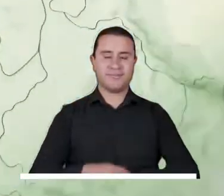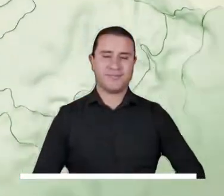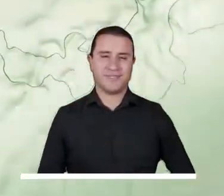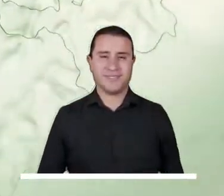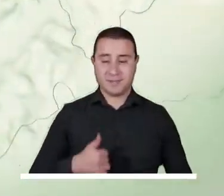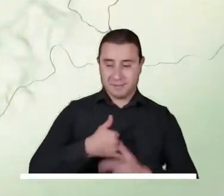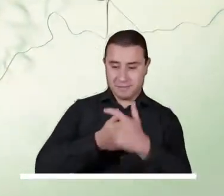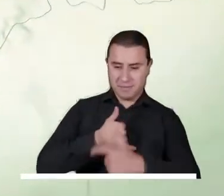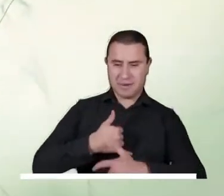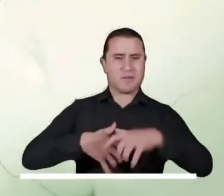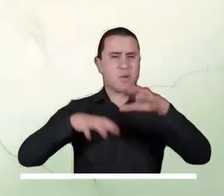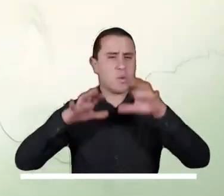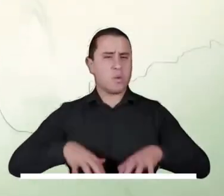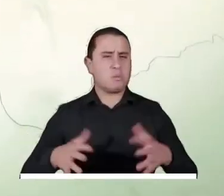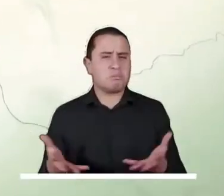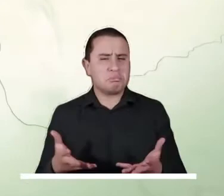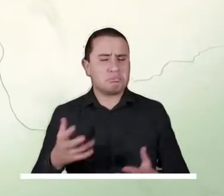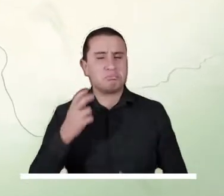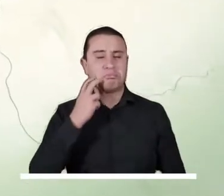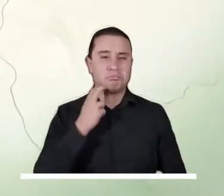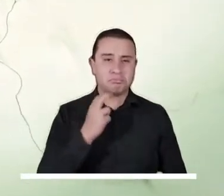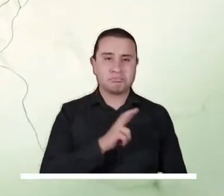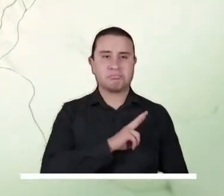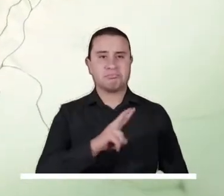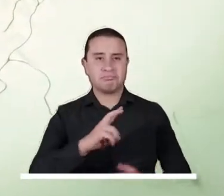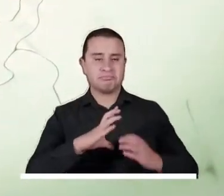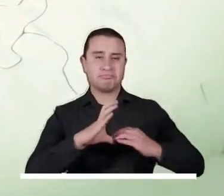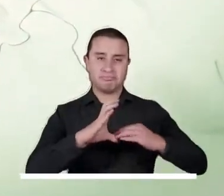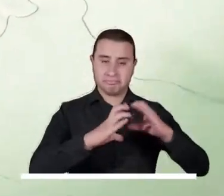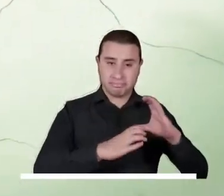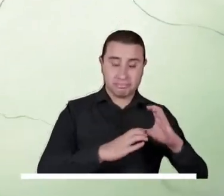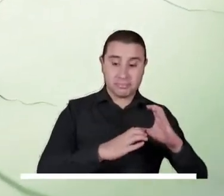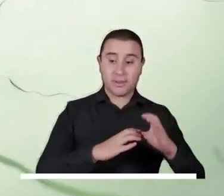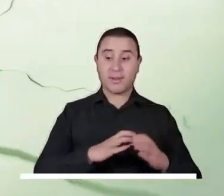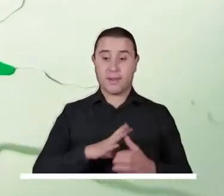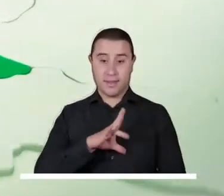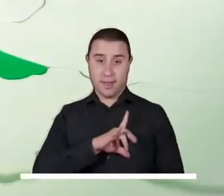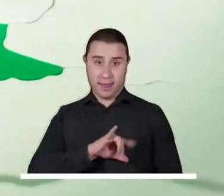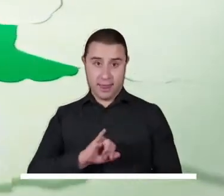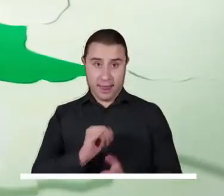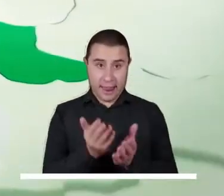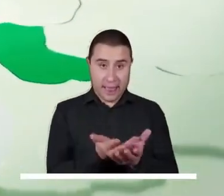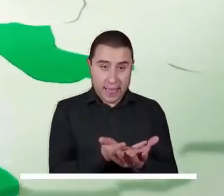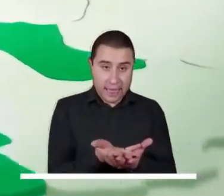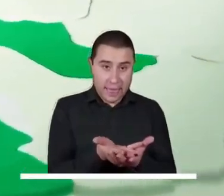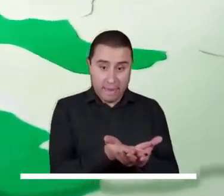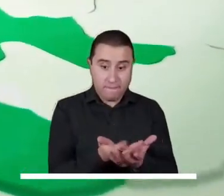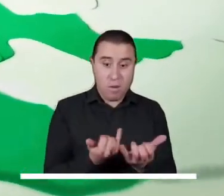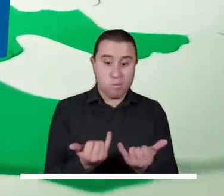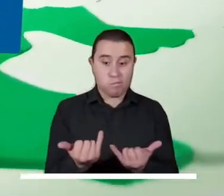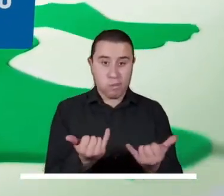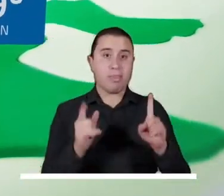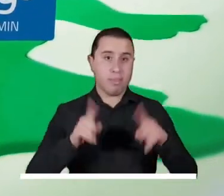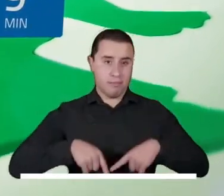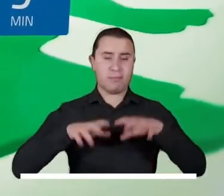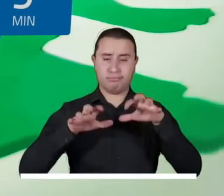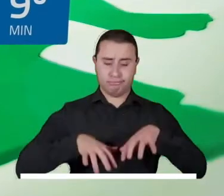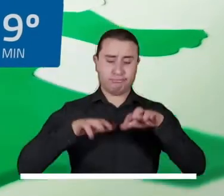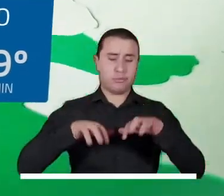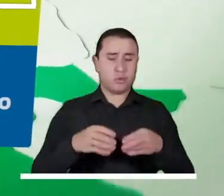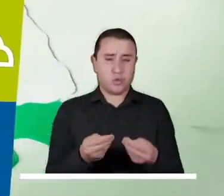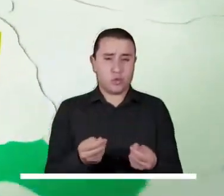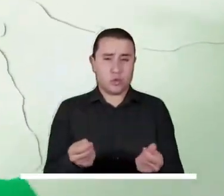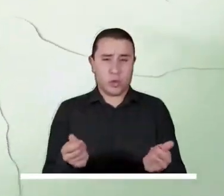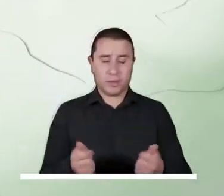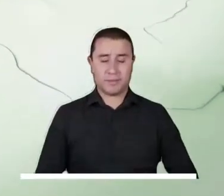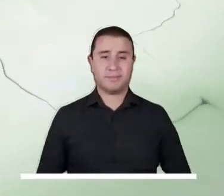día. Lluvias entre ligeras y moderadas se prevén en Chocó, Valle del Cauca y norte de Cauca. También en Cali y en Quibdó